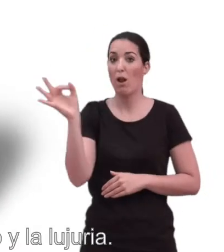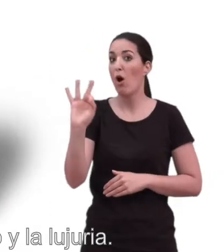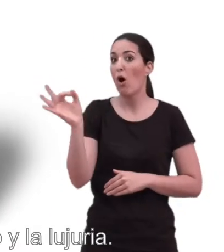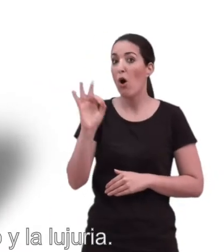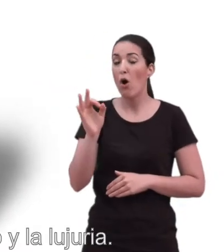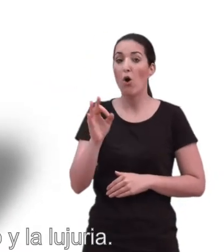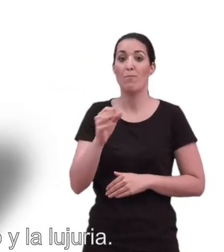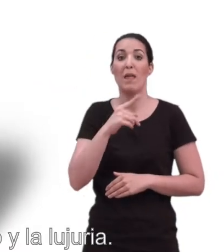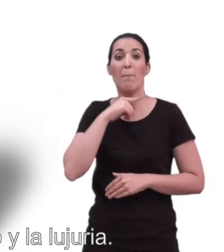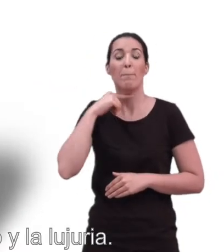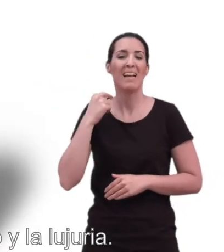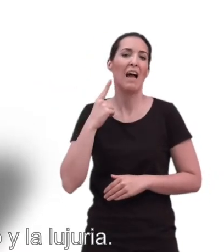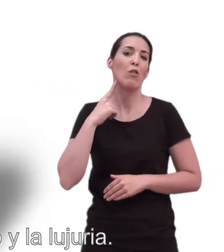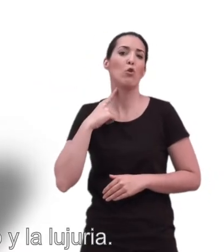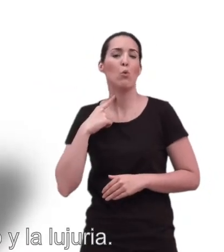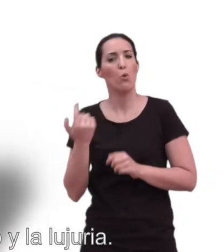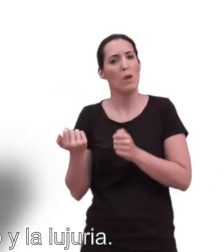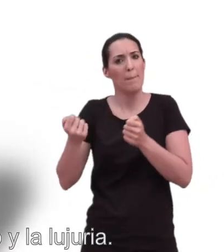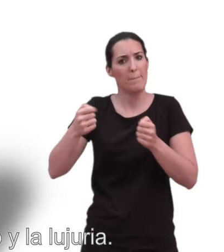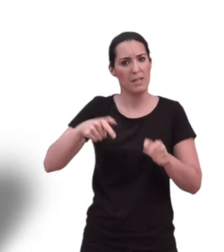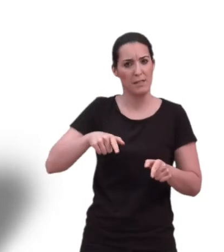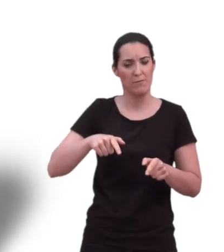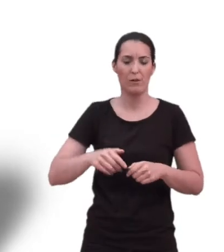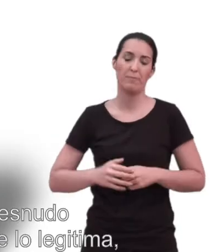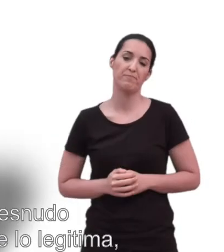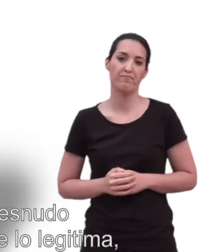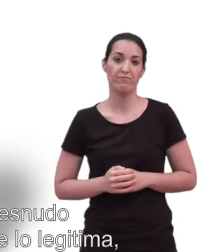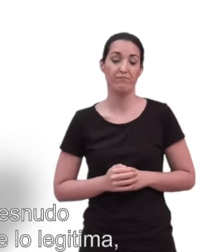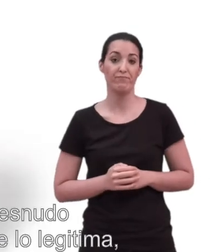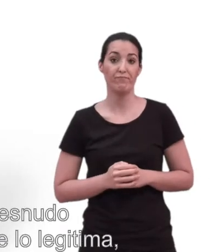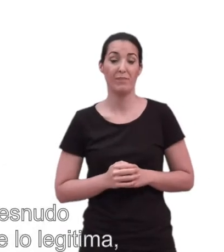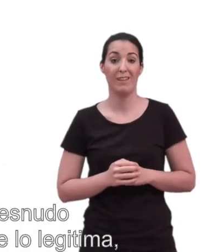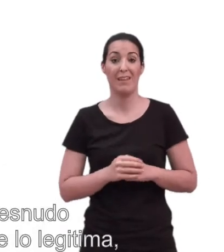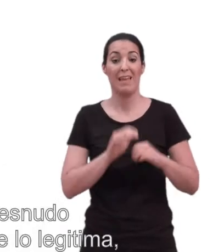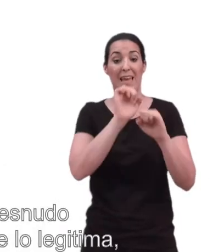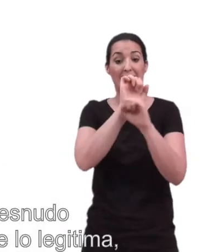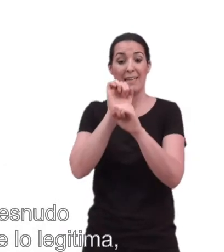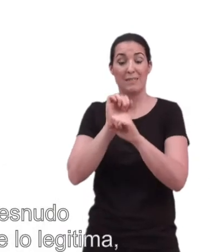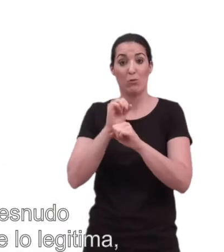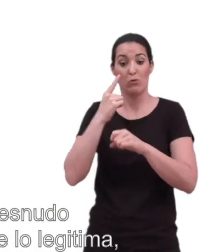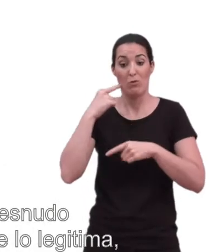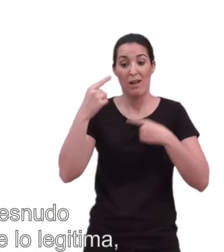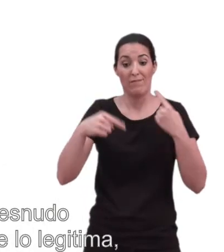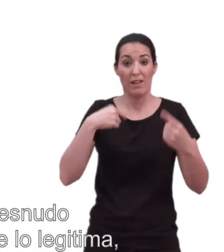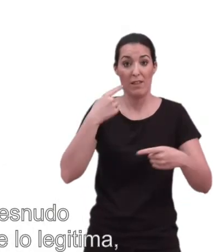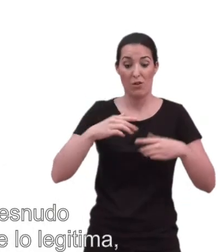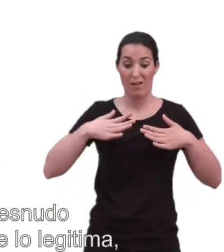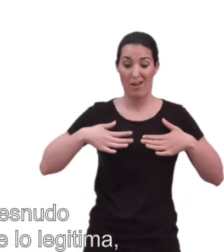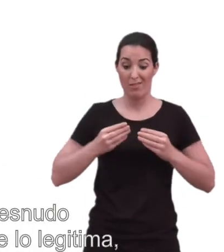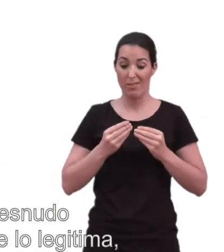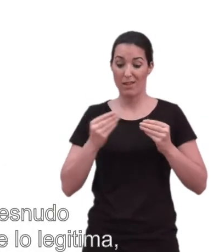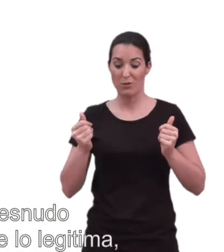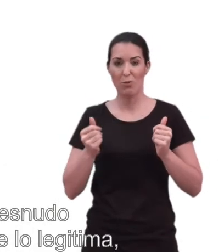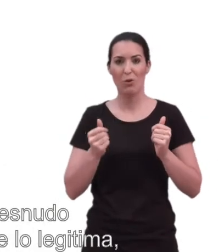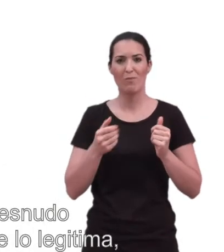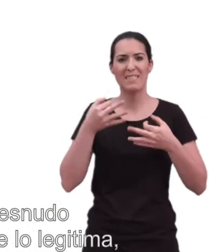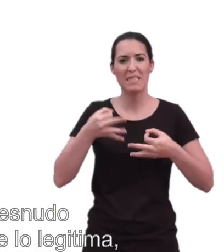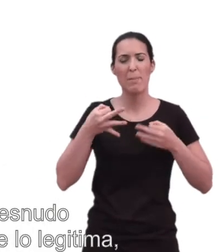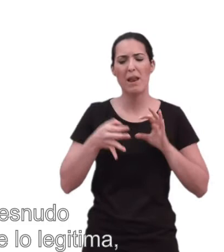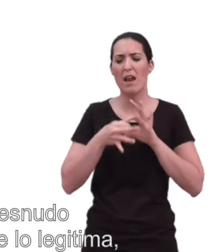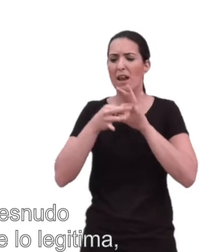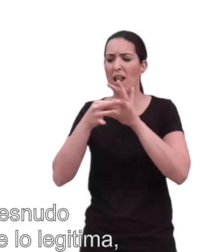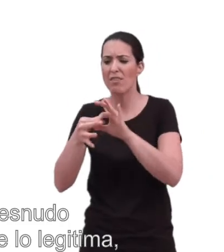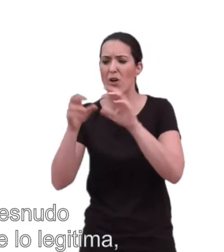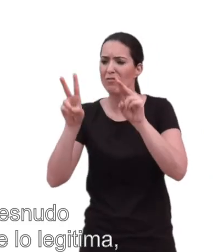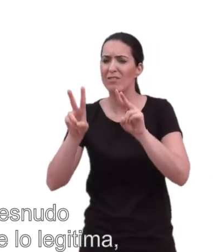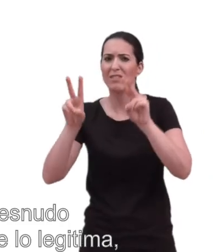como metáfora del pecado y la lujuria. Si en la escultura tradicional el desnudo se asocia a un tema o una historia